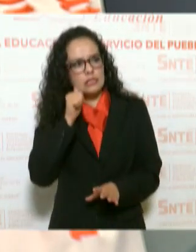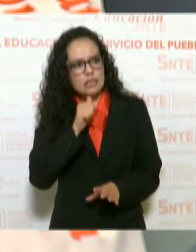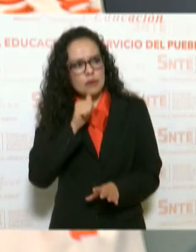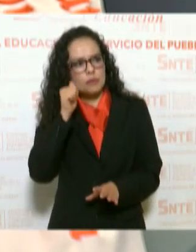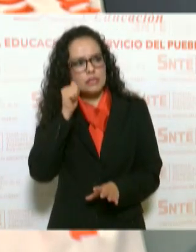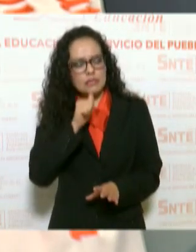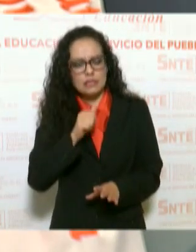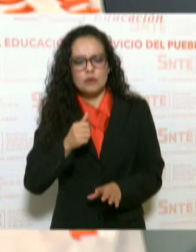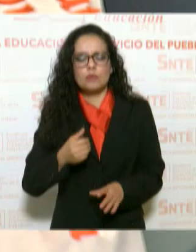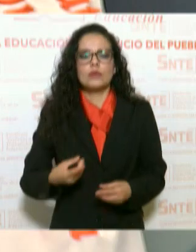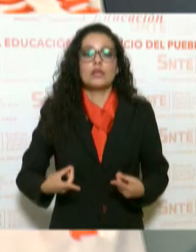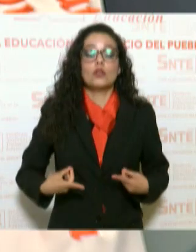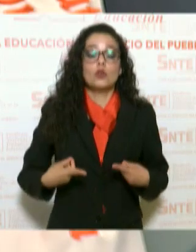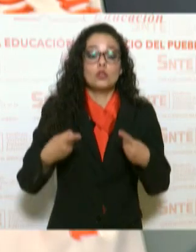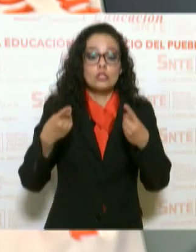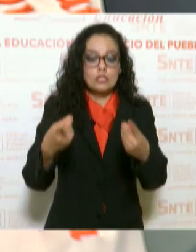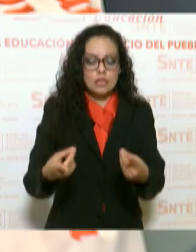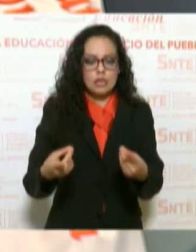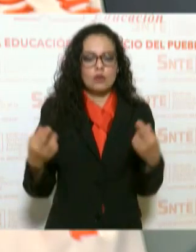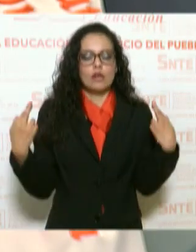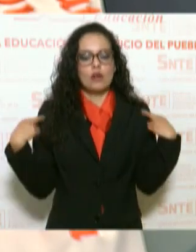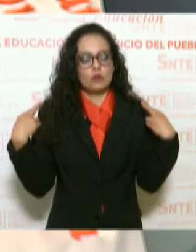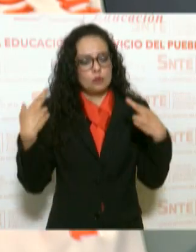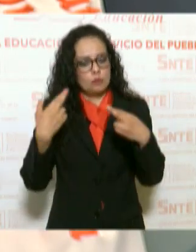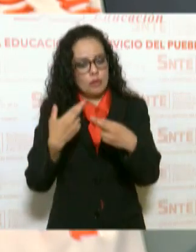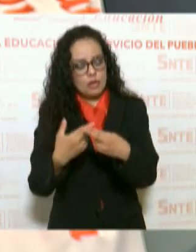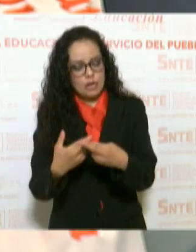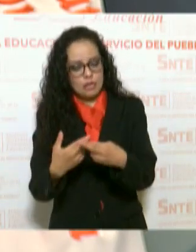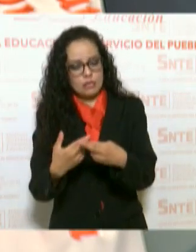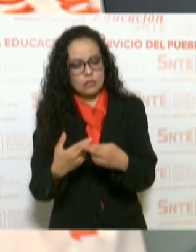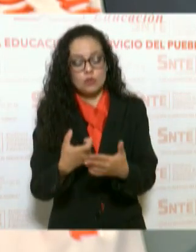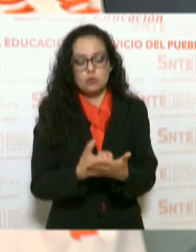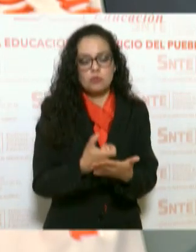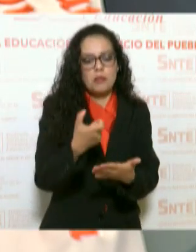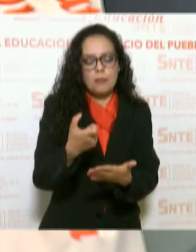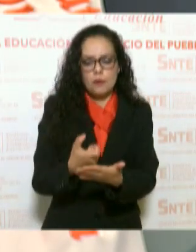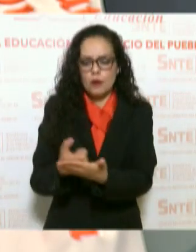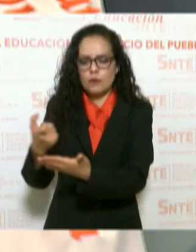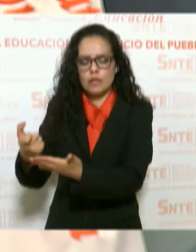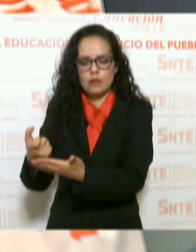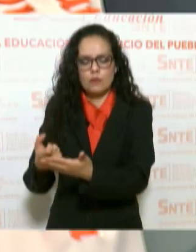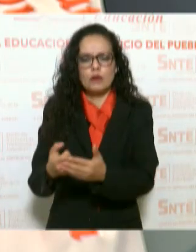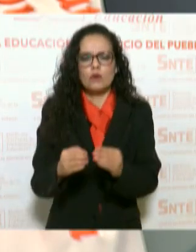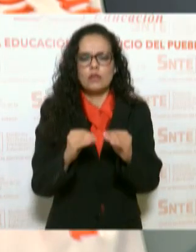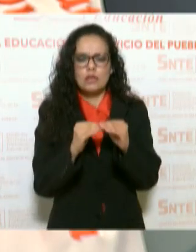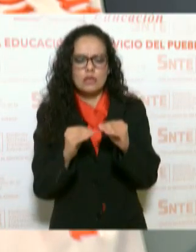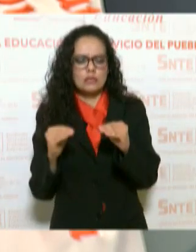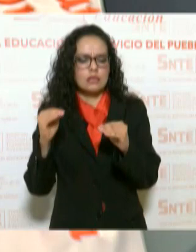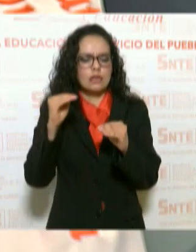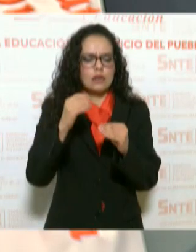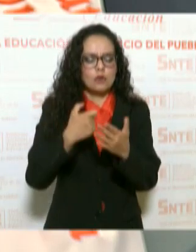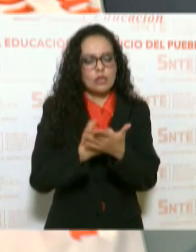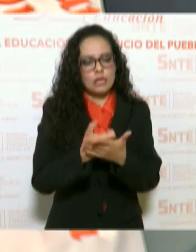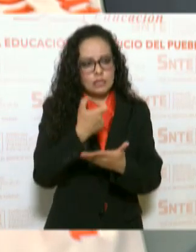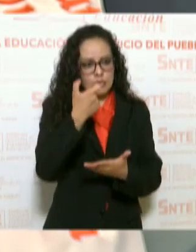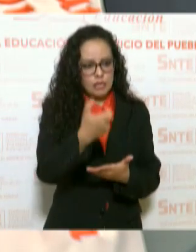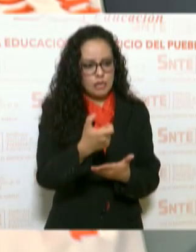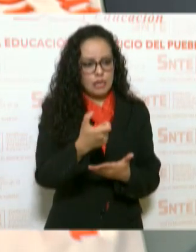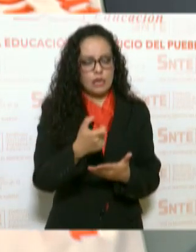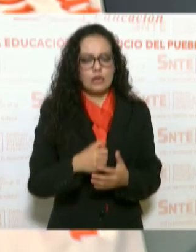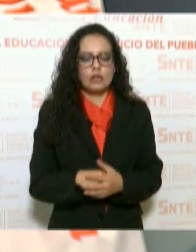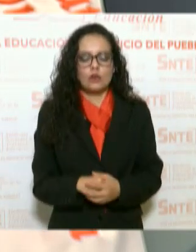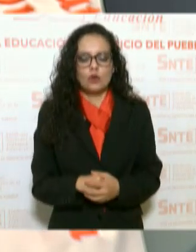prestación y, por el contrario, tuvimos incrementos salariales superiores al proceso